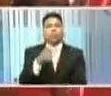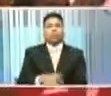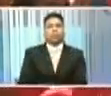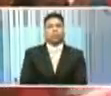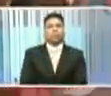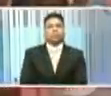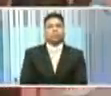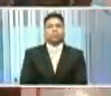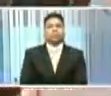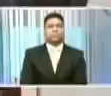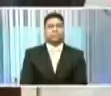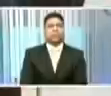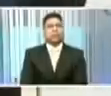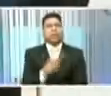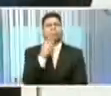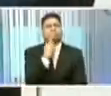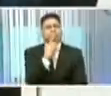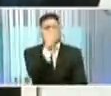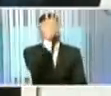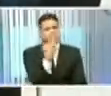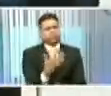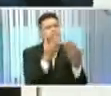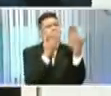que nos veamos en el espejo